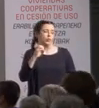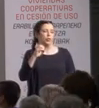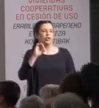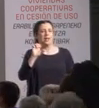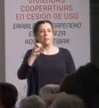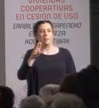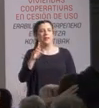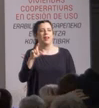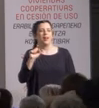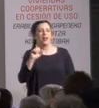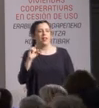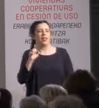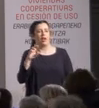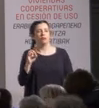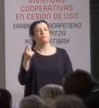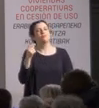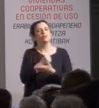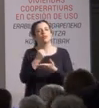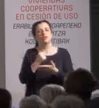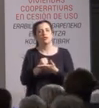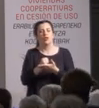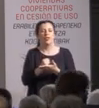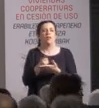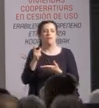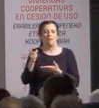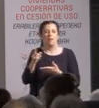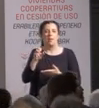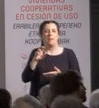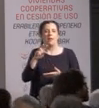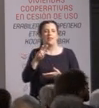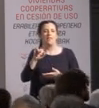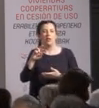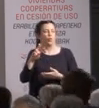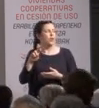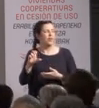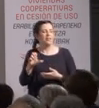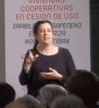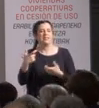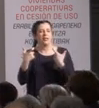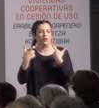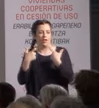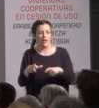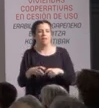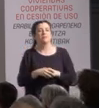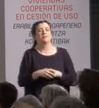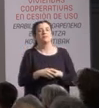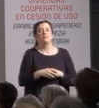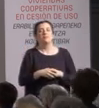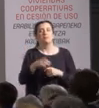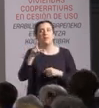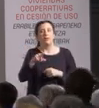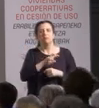lado, que es socia de Perviure y de la sectorial de la SES. Y también debería entrar